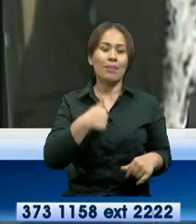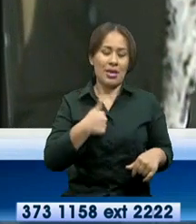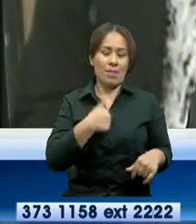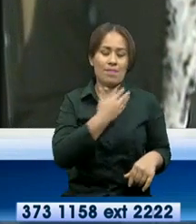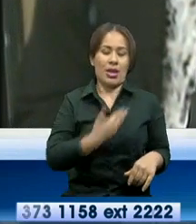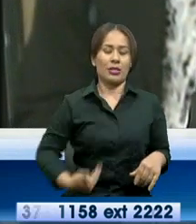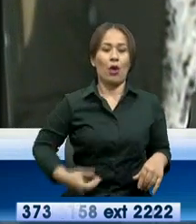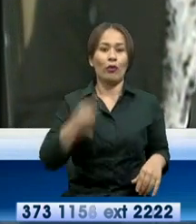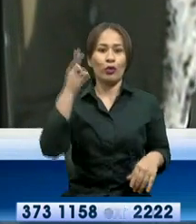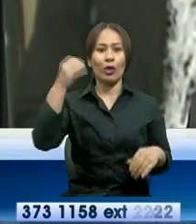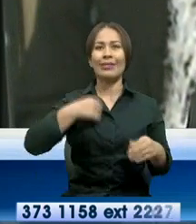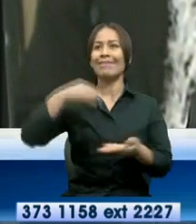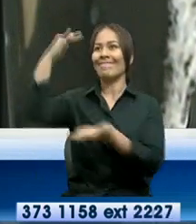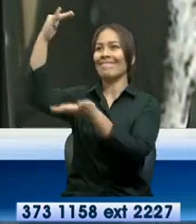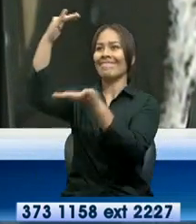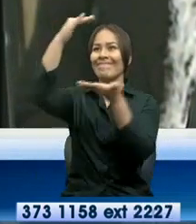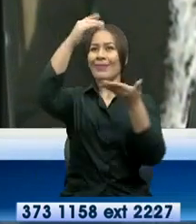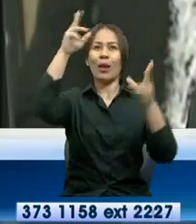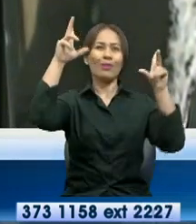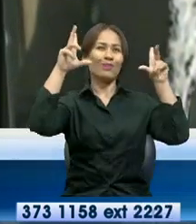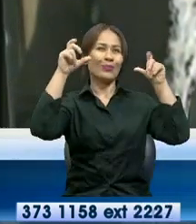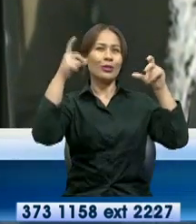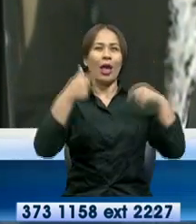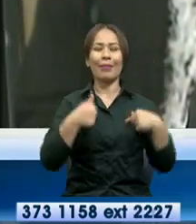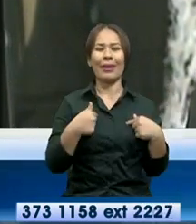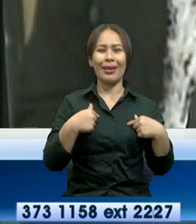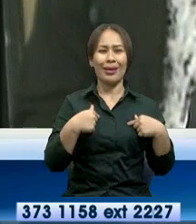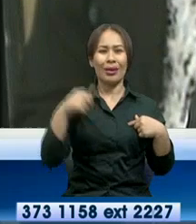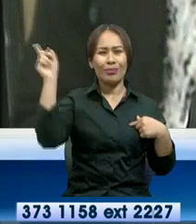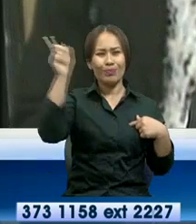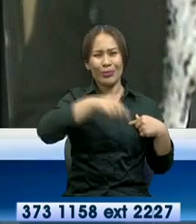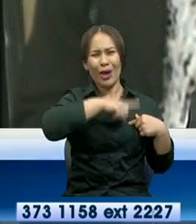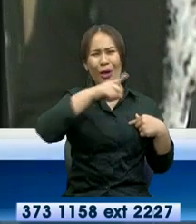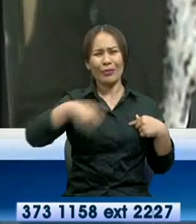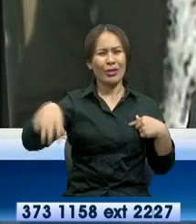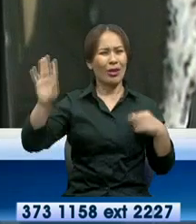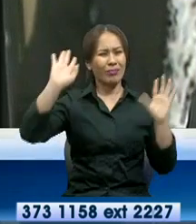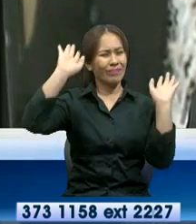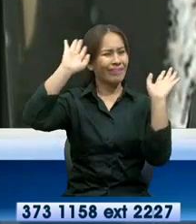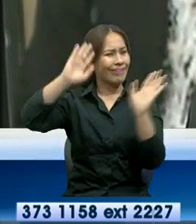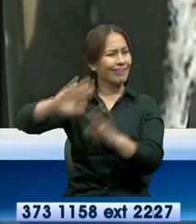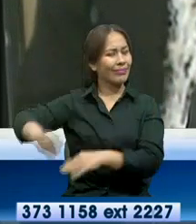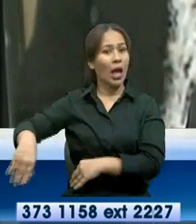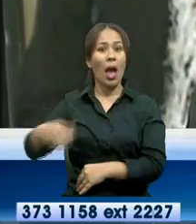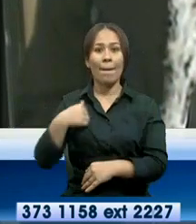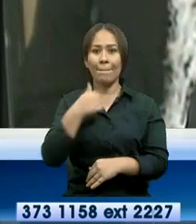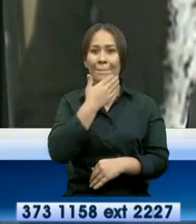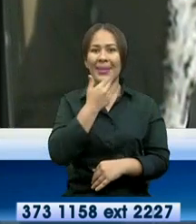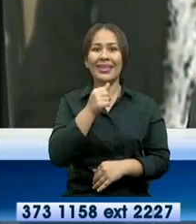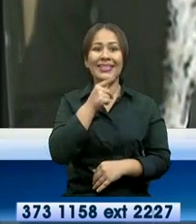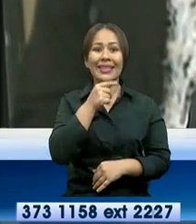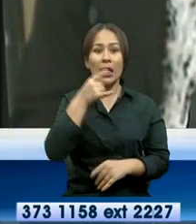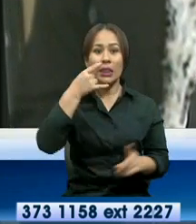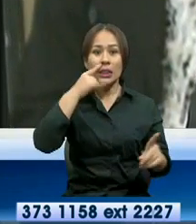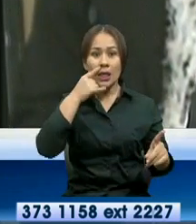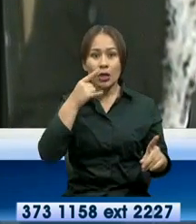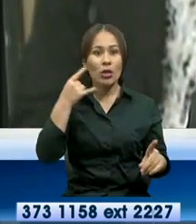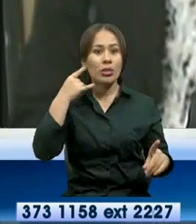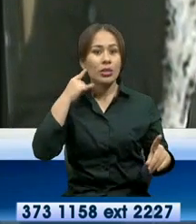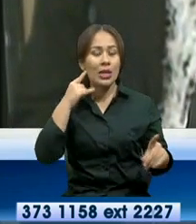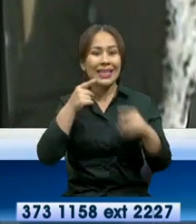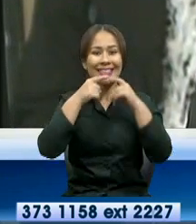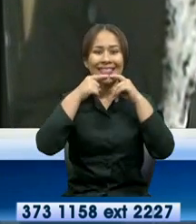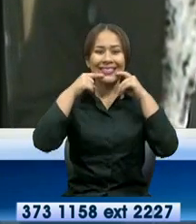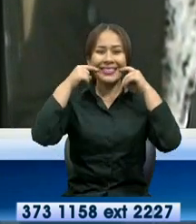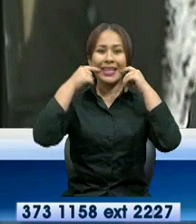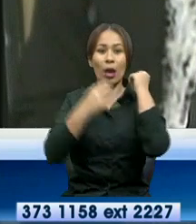paredes de las oficinas públicas, para colgar en las paredes de los edificios públicos las fotos de los niños con la sonrisa, las fotos